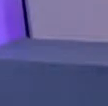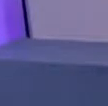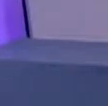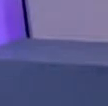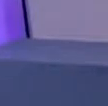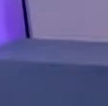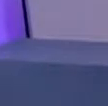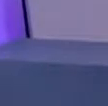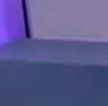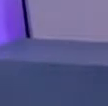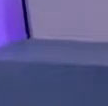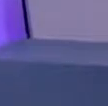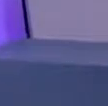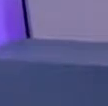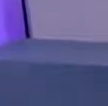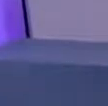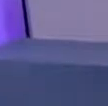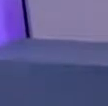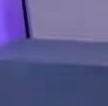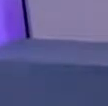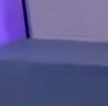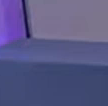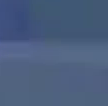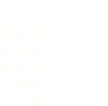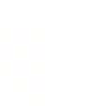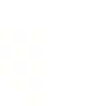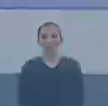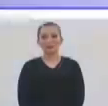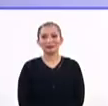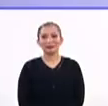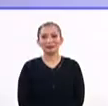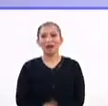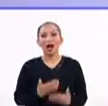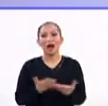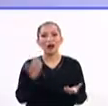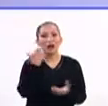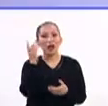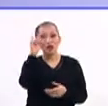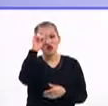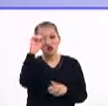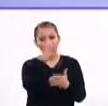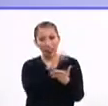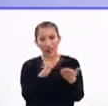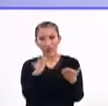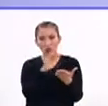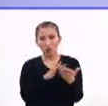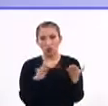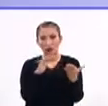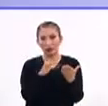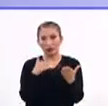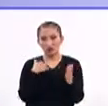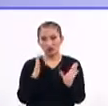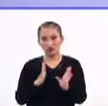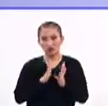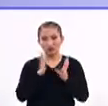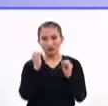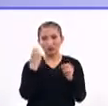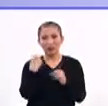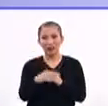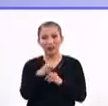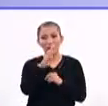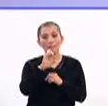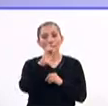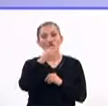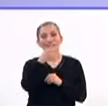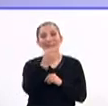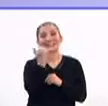Ana Lucía Frega. Veamos de qué trata este ejemplar. Ahora les quiero proponer una lectura que me sorprendió mucho, que se llama